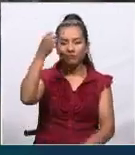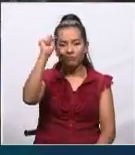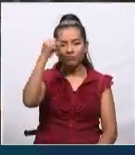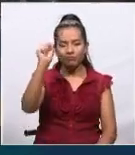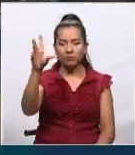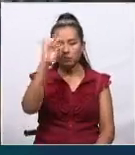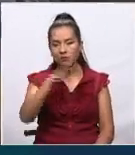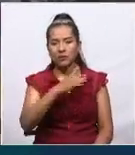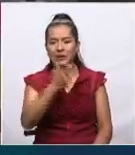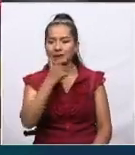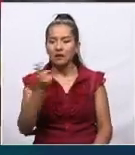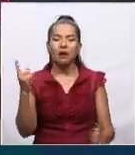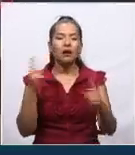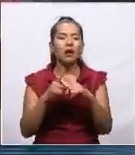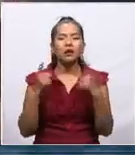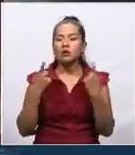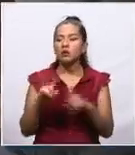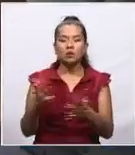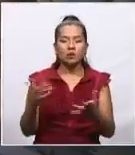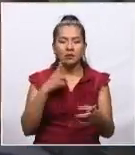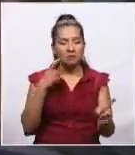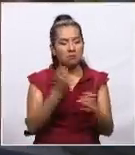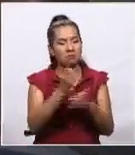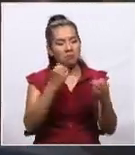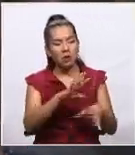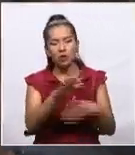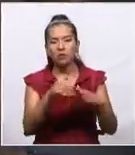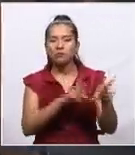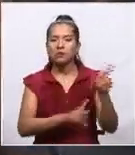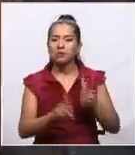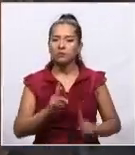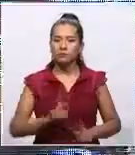hasta cuándo, ya debían solucionar esto. Perjudica mucho a la gente.